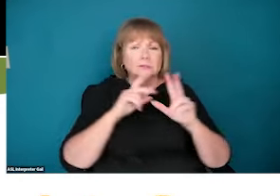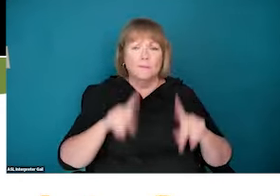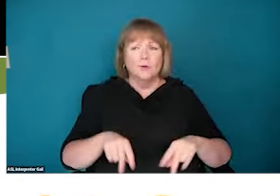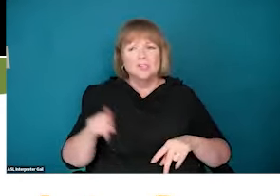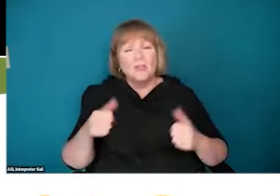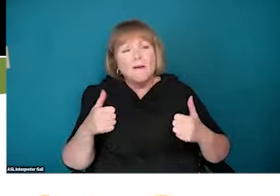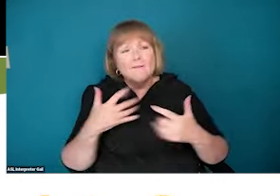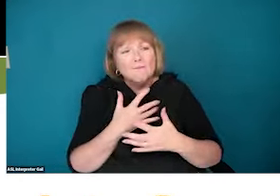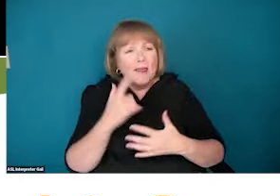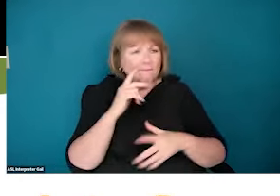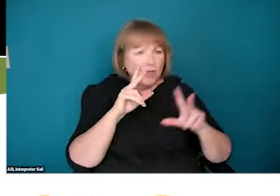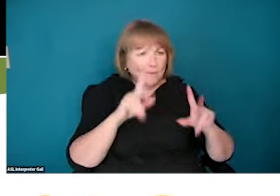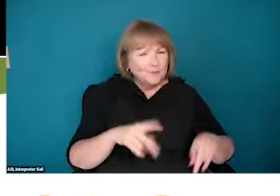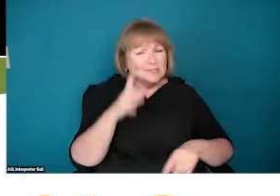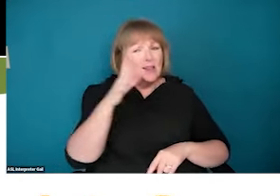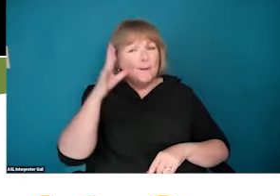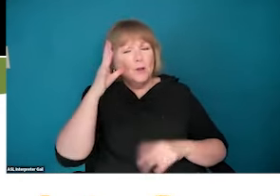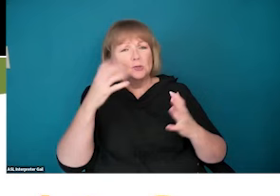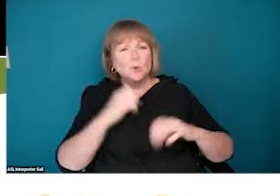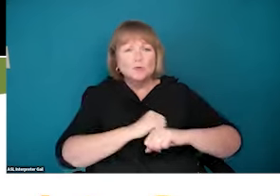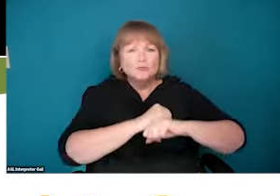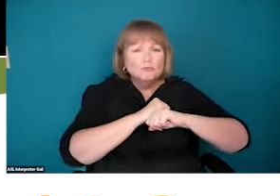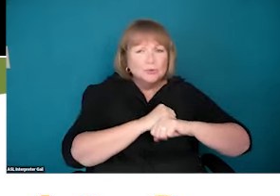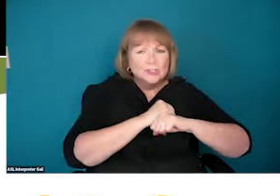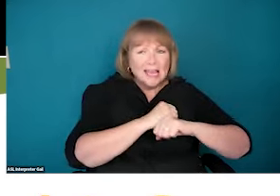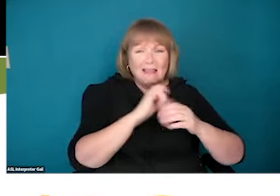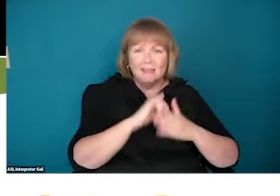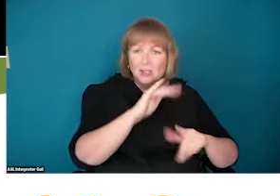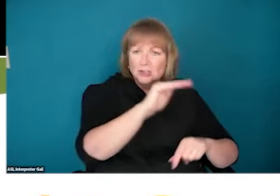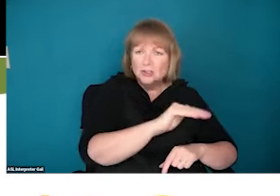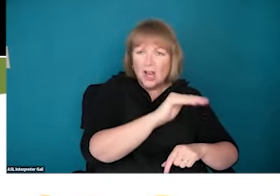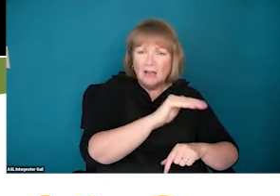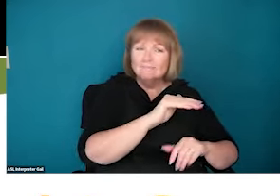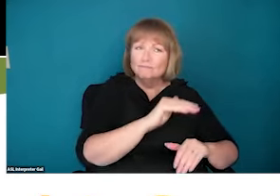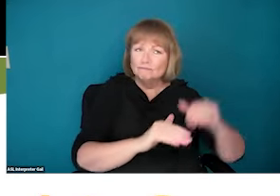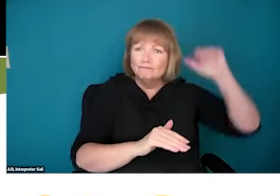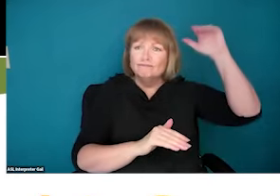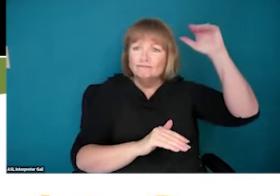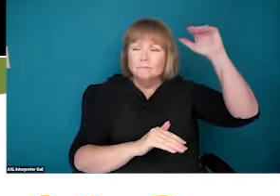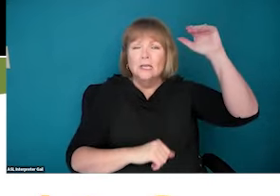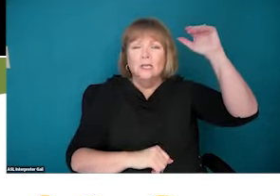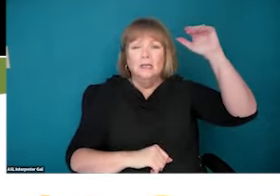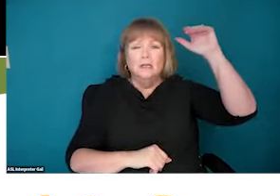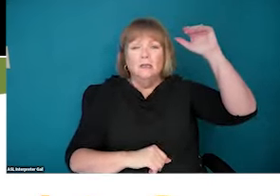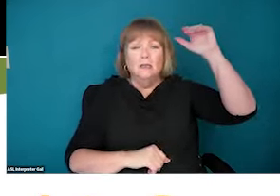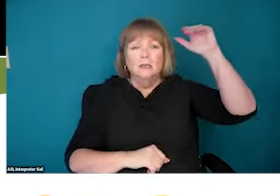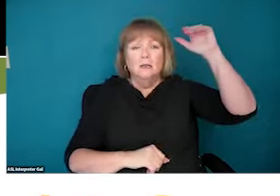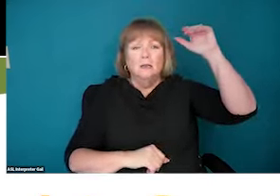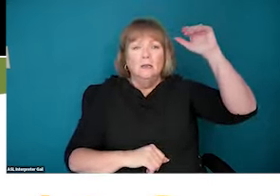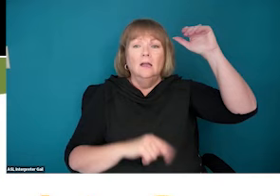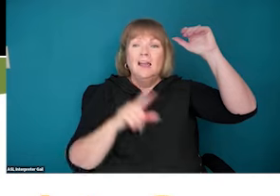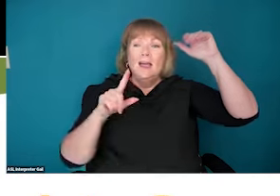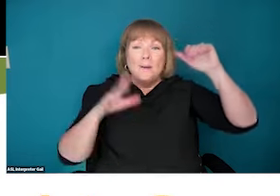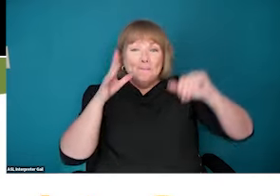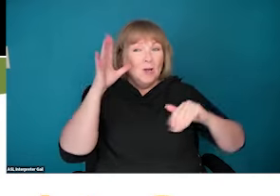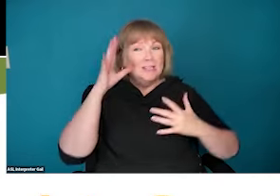tienen amor, tienen miedo, tienen preocupación. ¿Cuál es lo que nos lleva a tomar estos acuerdos de custodia?